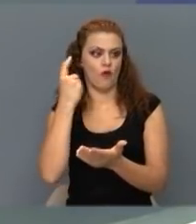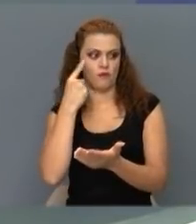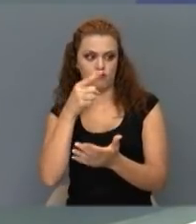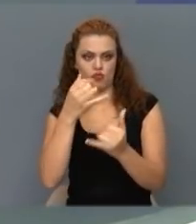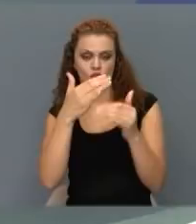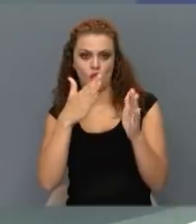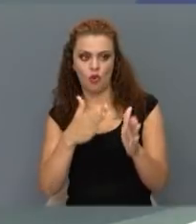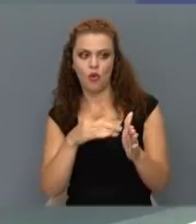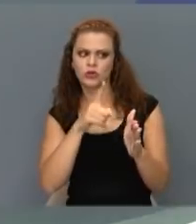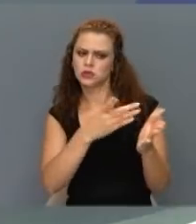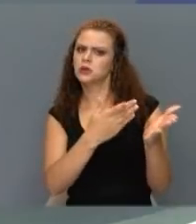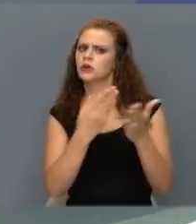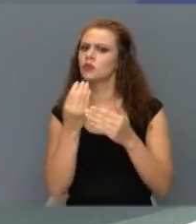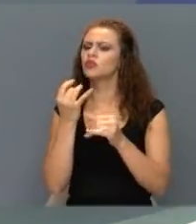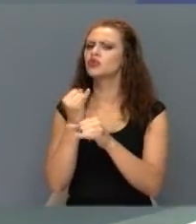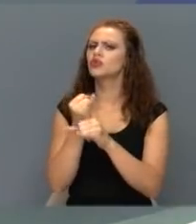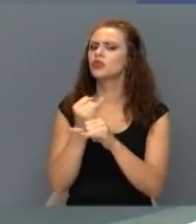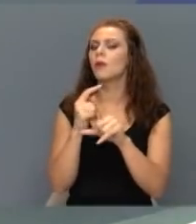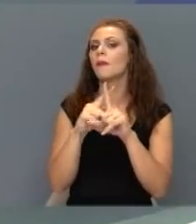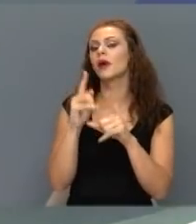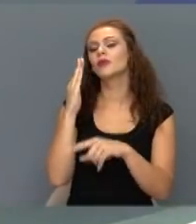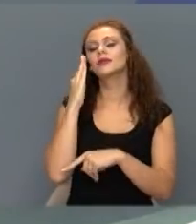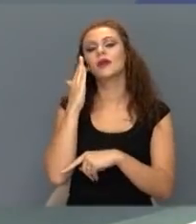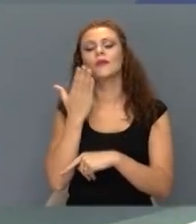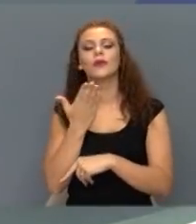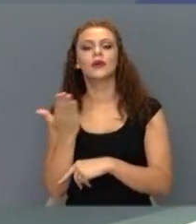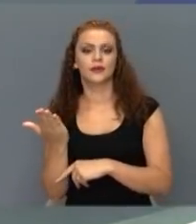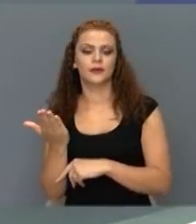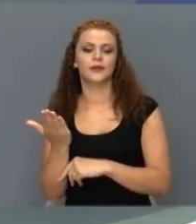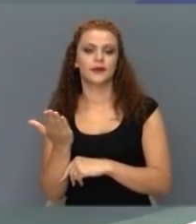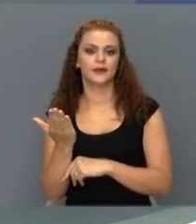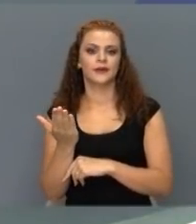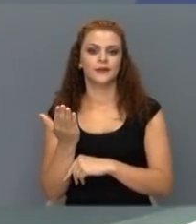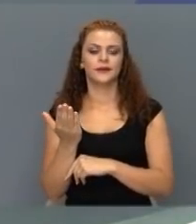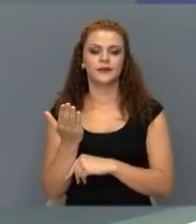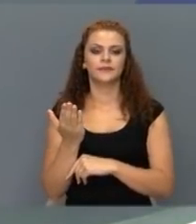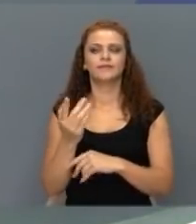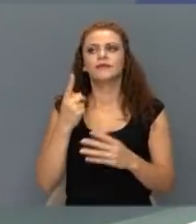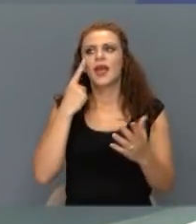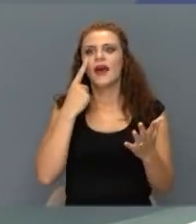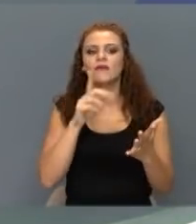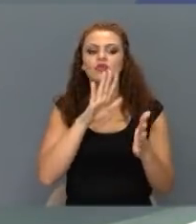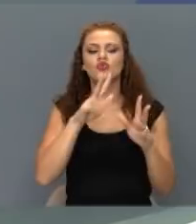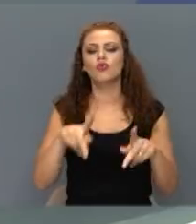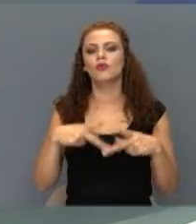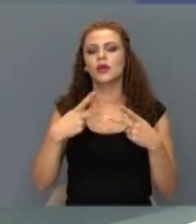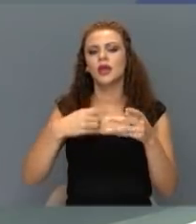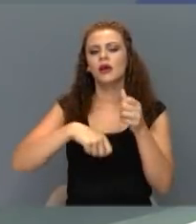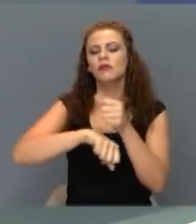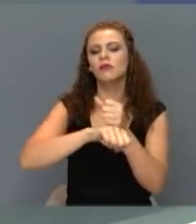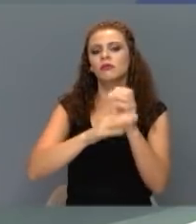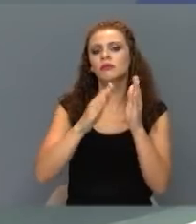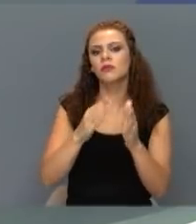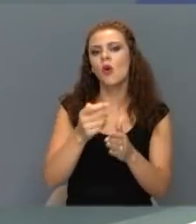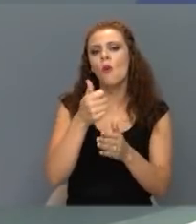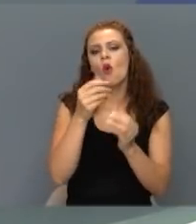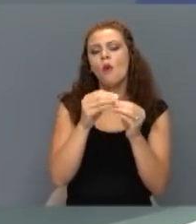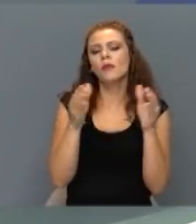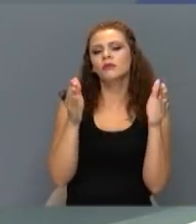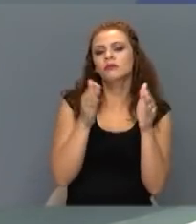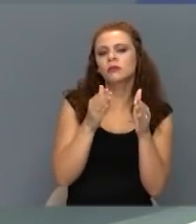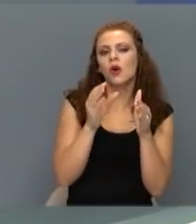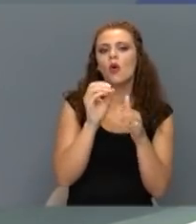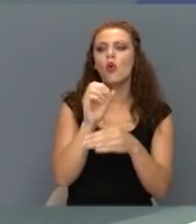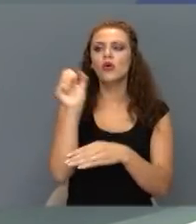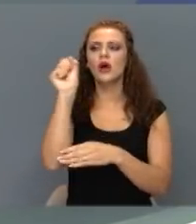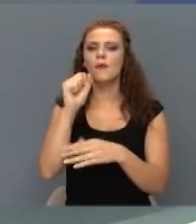sí le dio mucho a la institución pero que sabemos qué a ver que su vida futbolística es un poco más chica o el saprissa